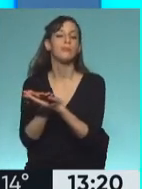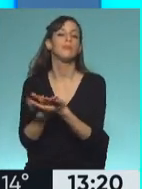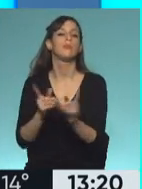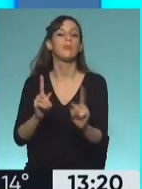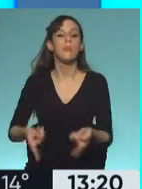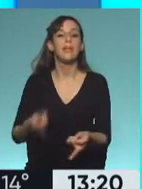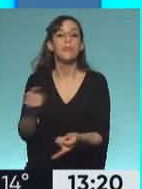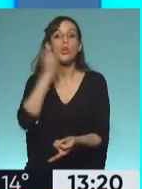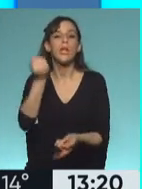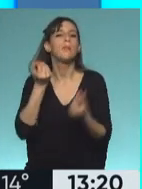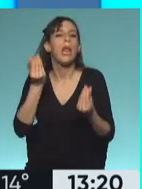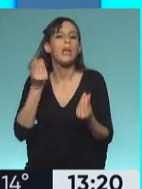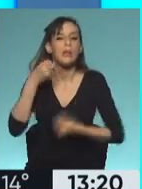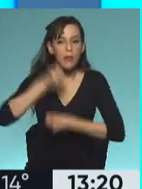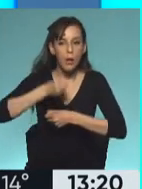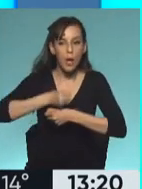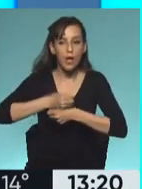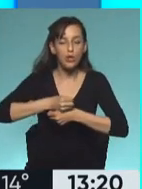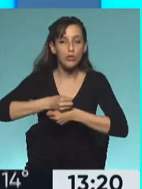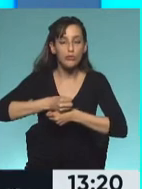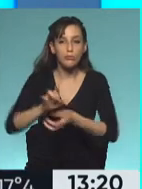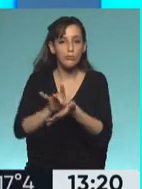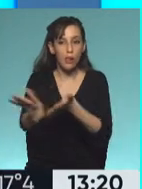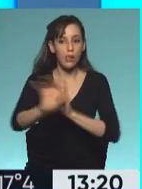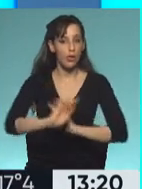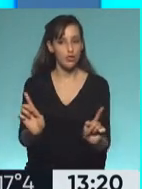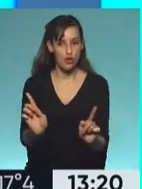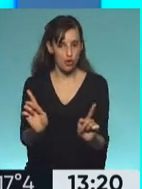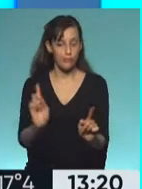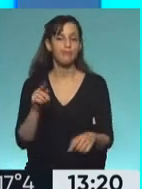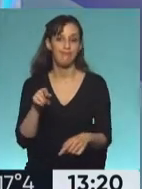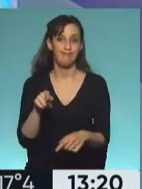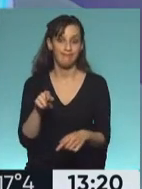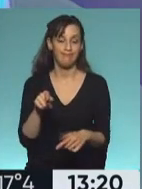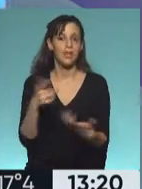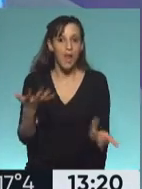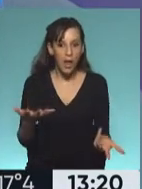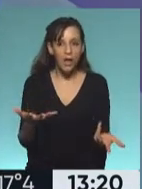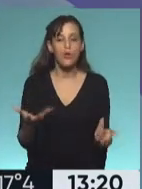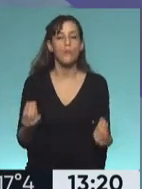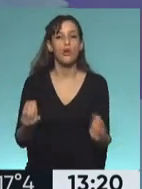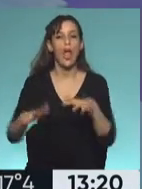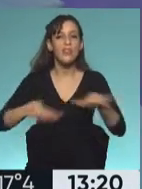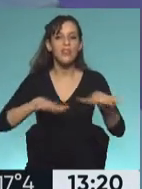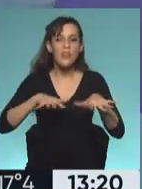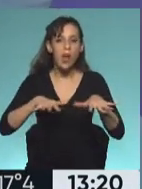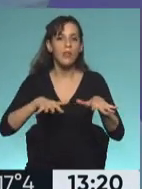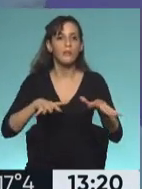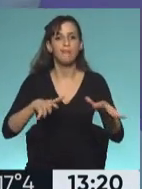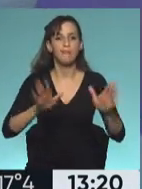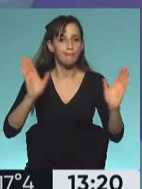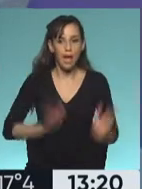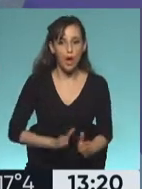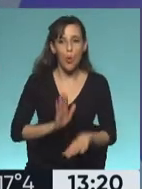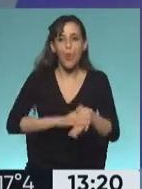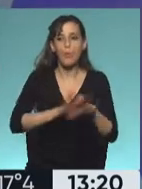trabajo para que no se pierda el trabajar este esto ha sido este es una de las cosas que al gobierno obviamente cae la actividad y el empleador no